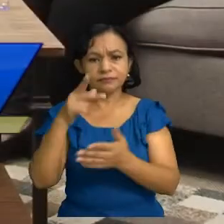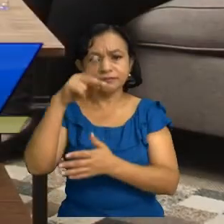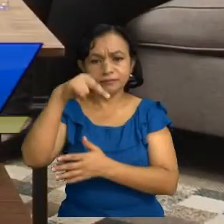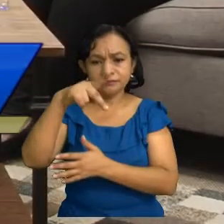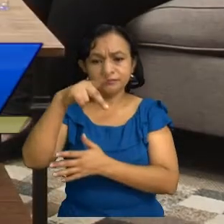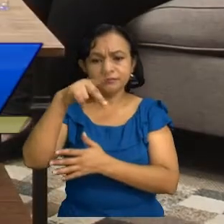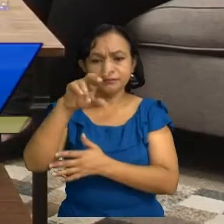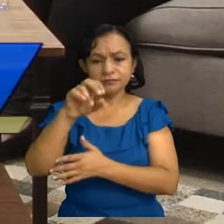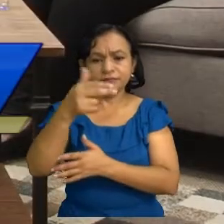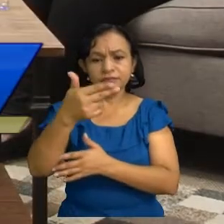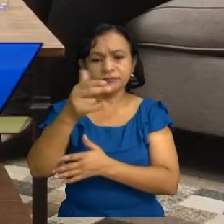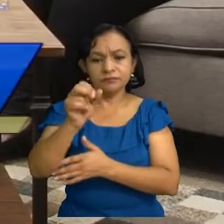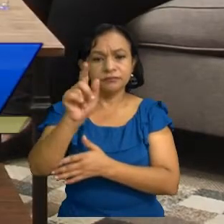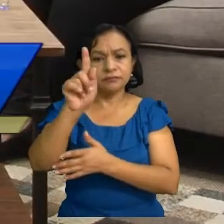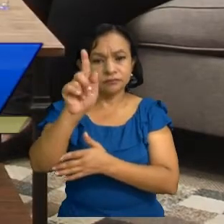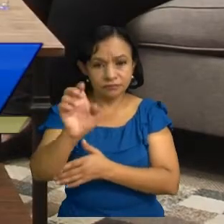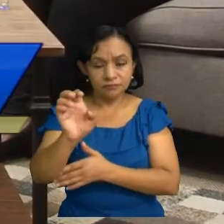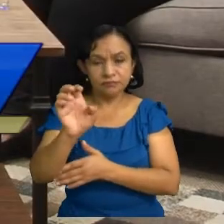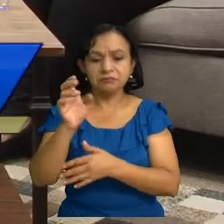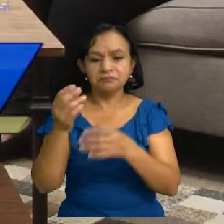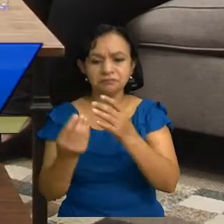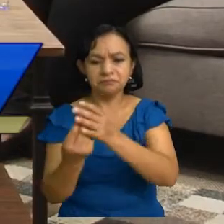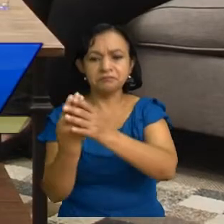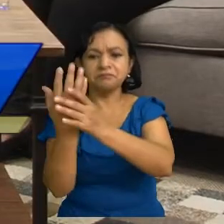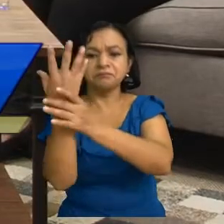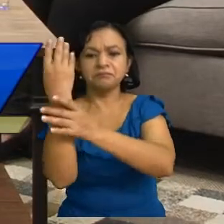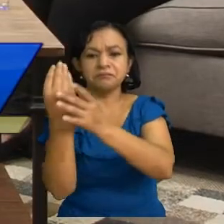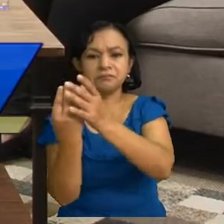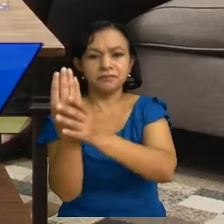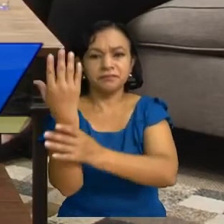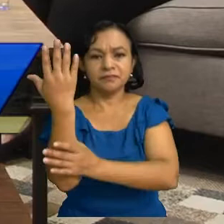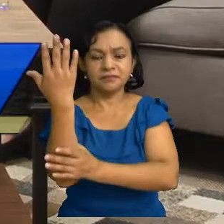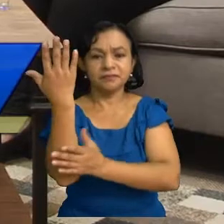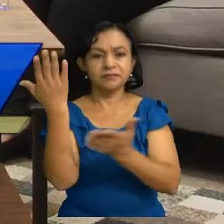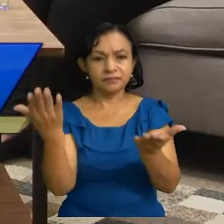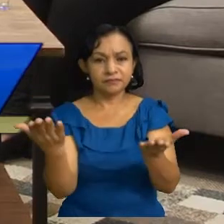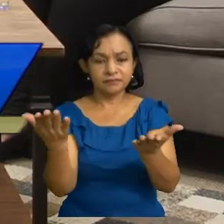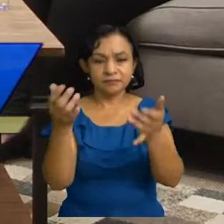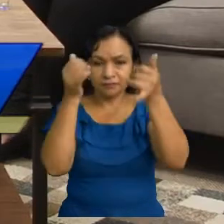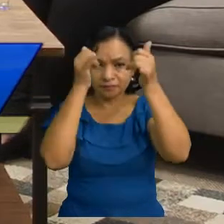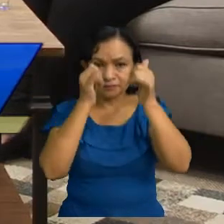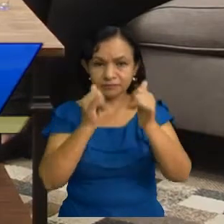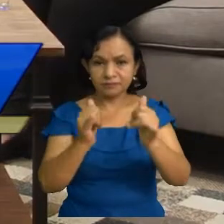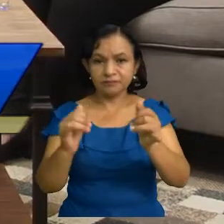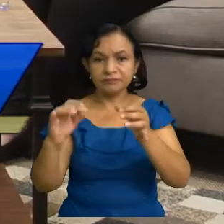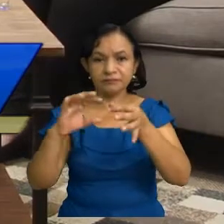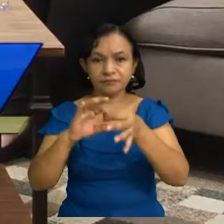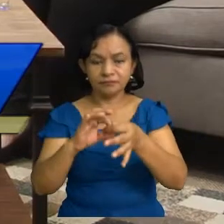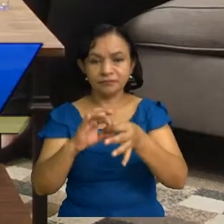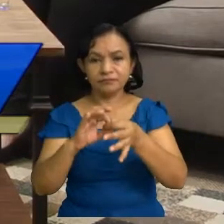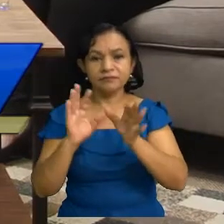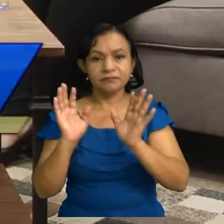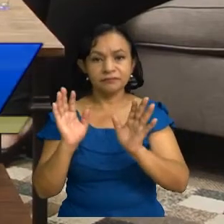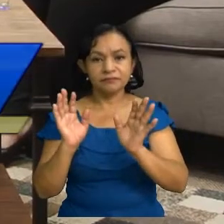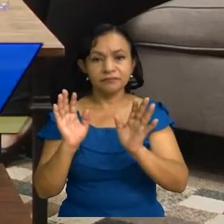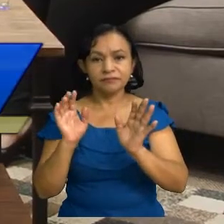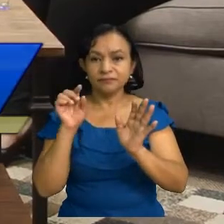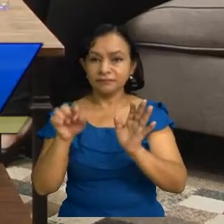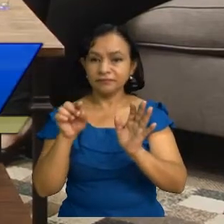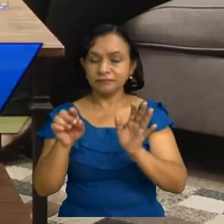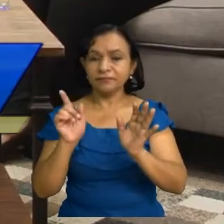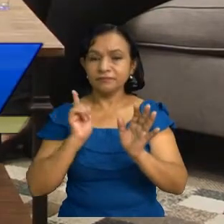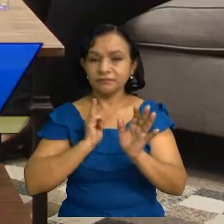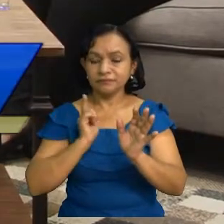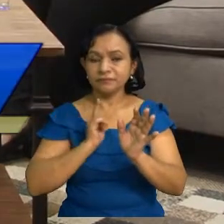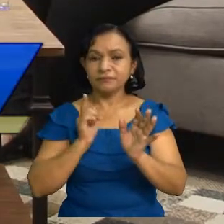hizo trabajan con estamos con maderas preciosas y tienen esa socio del ganado con el árbol que es ahí donde nosotros